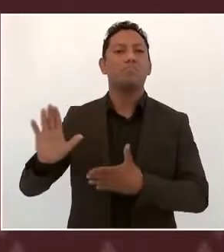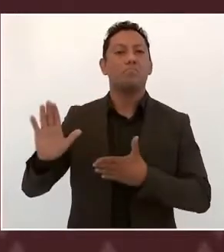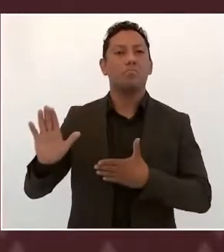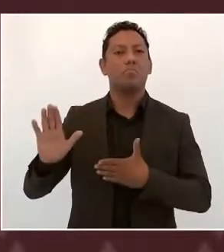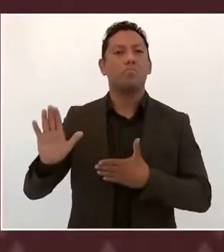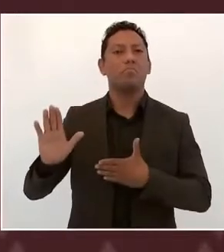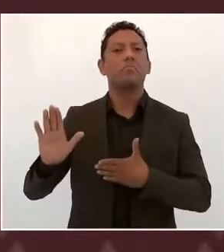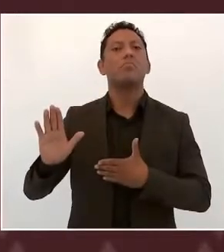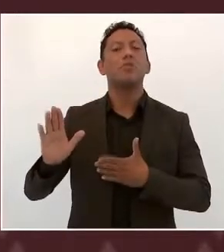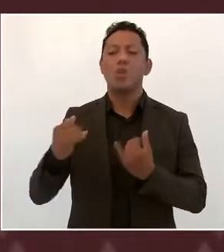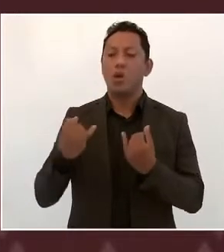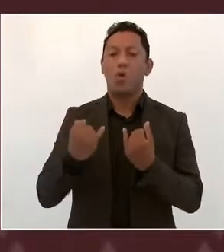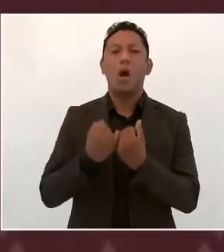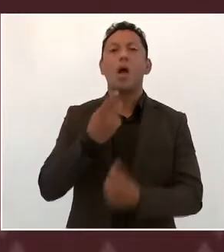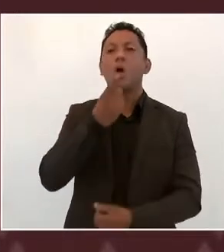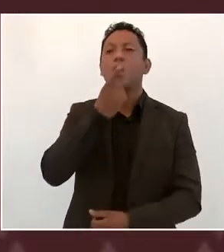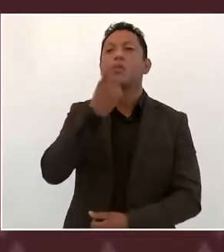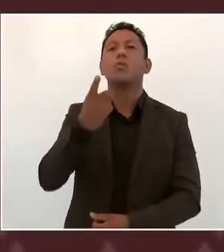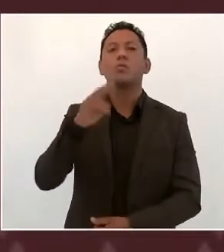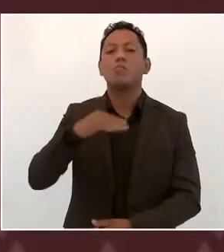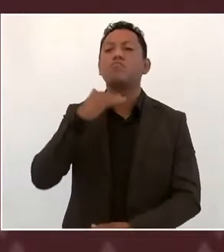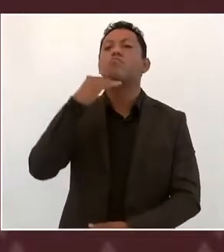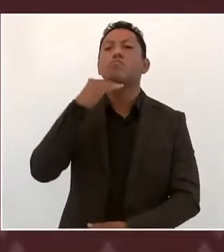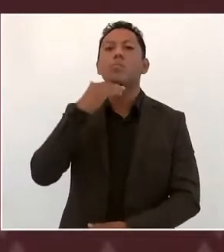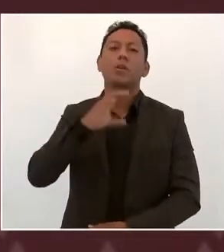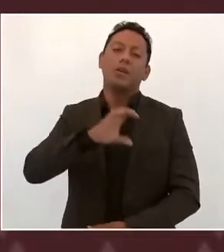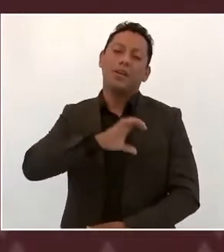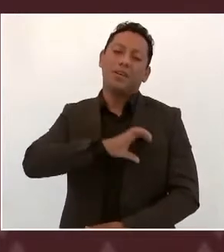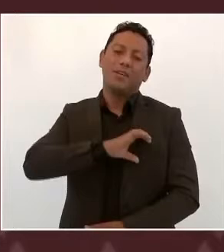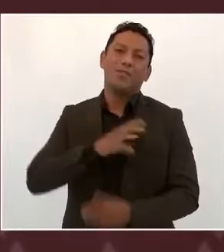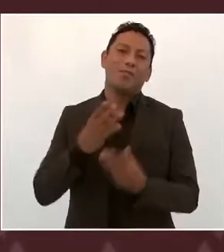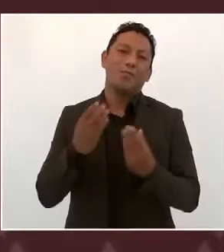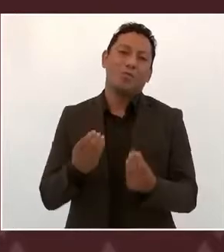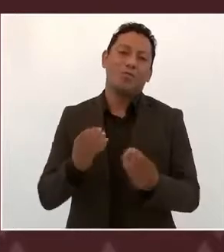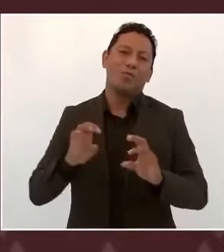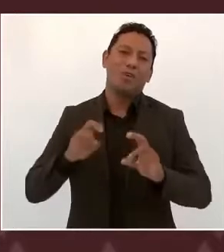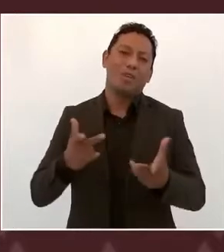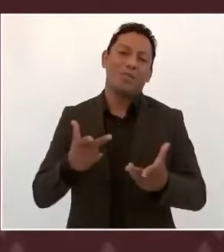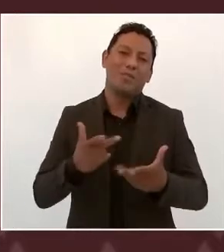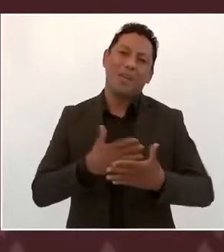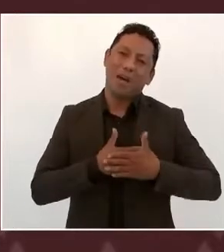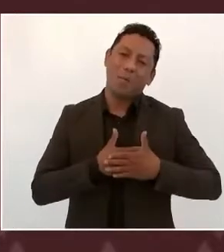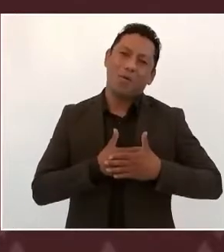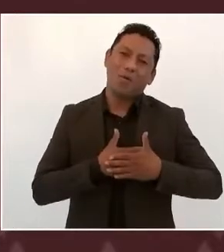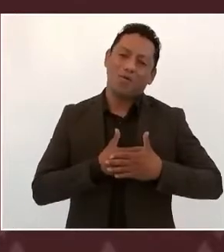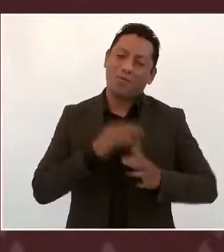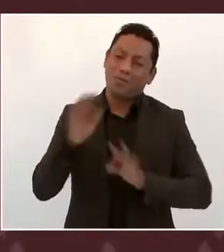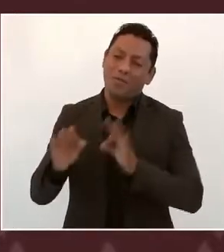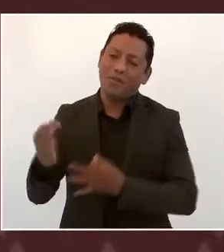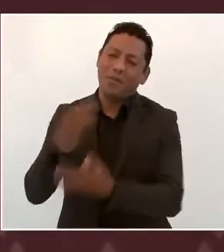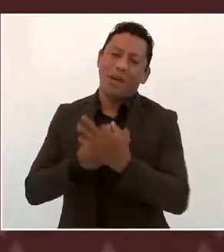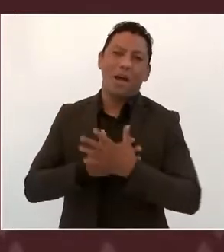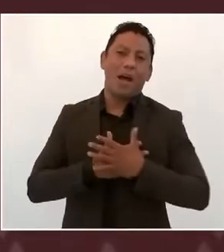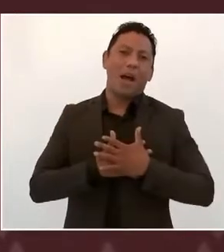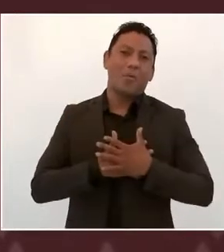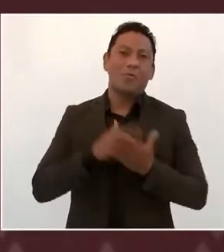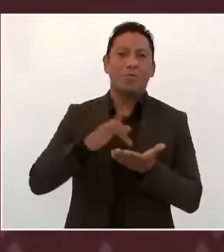además sostengo y quiero mucho a Chiapas, que amor con amor se paga. Muchas gracias.